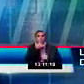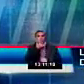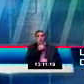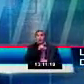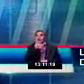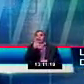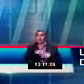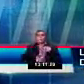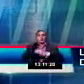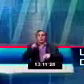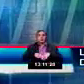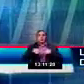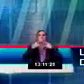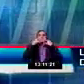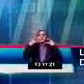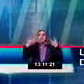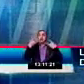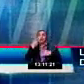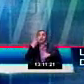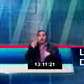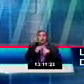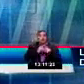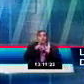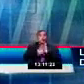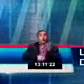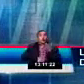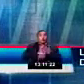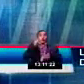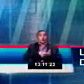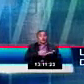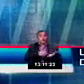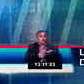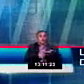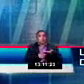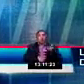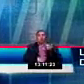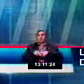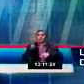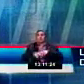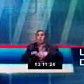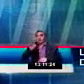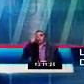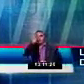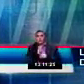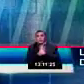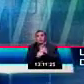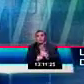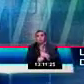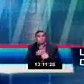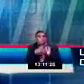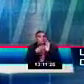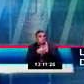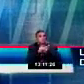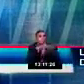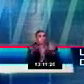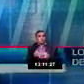de otras obras millonarias dos meses después del contrato que recibió por la construcción del hospital de Pedernales. Veamos.